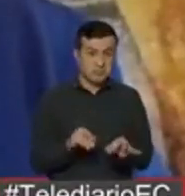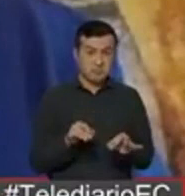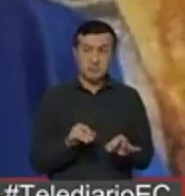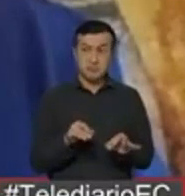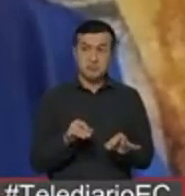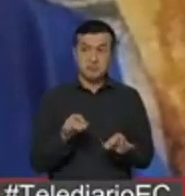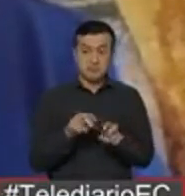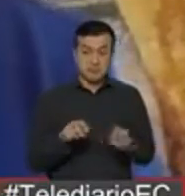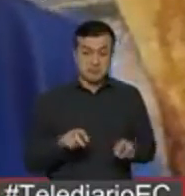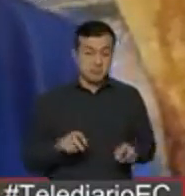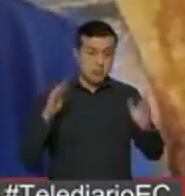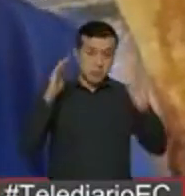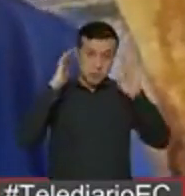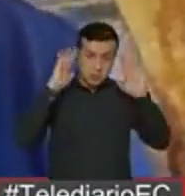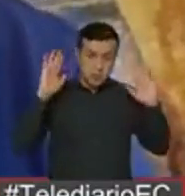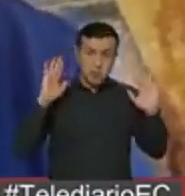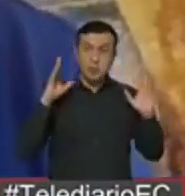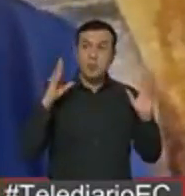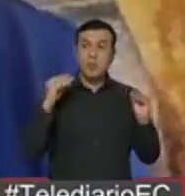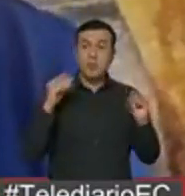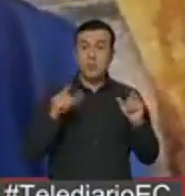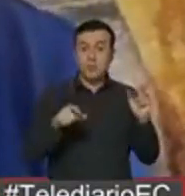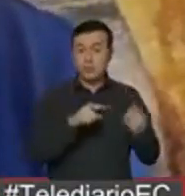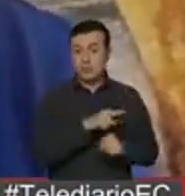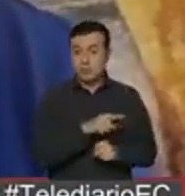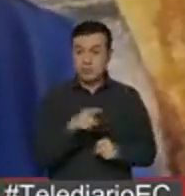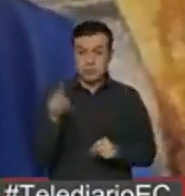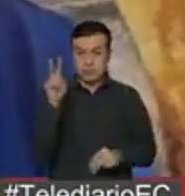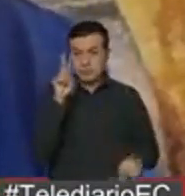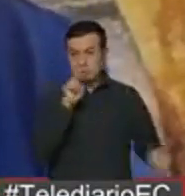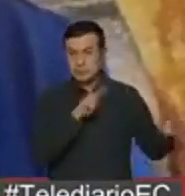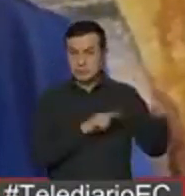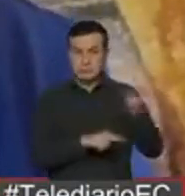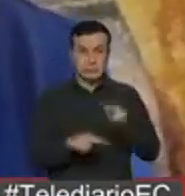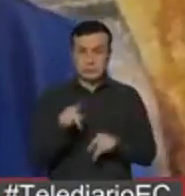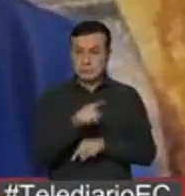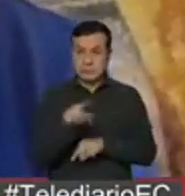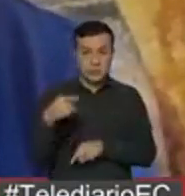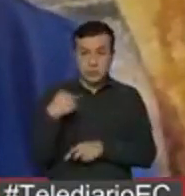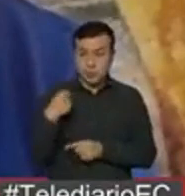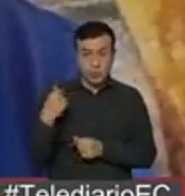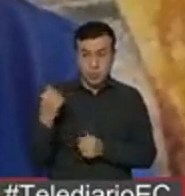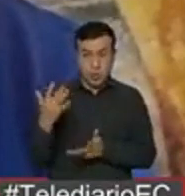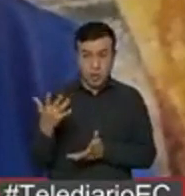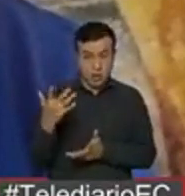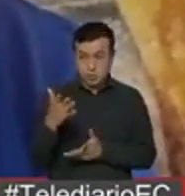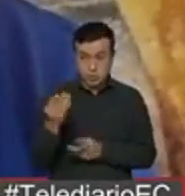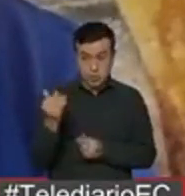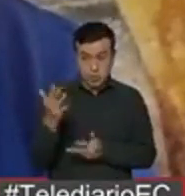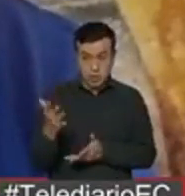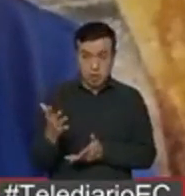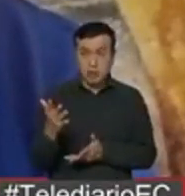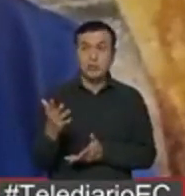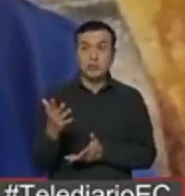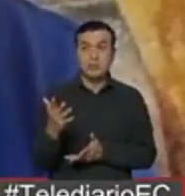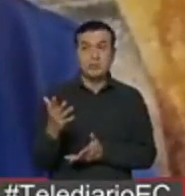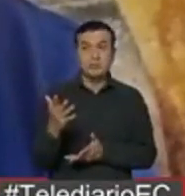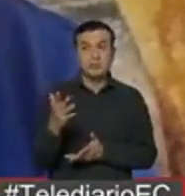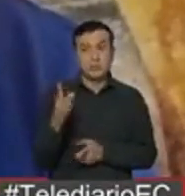la ocupación. Muchos de ellos también se analizaba quién no tenía los recursos suficientes y hubo